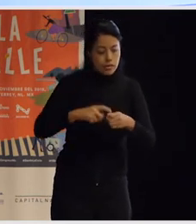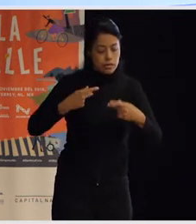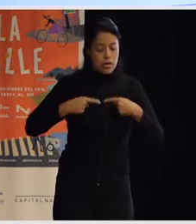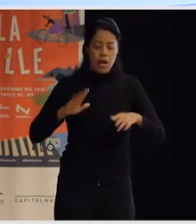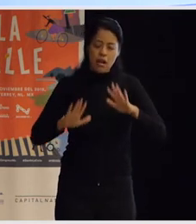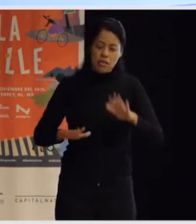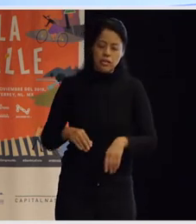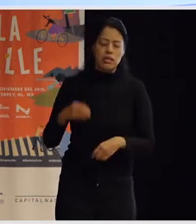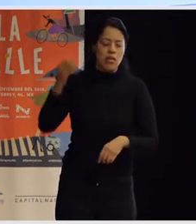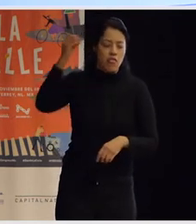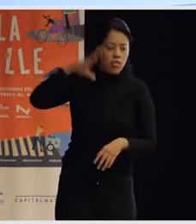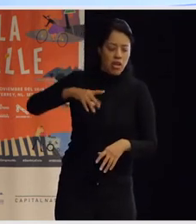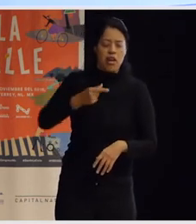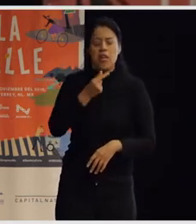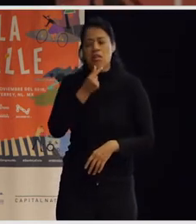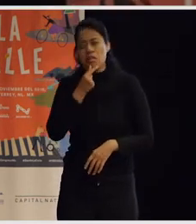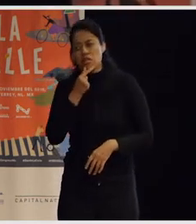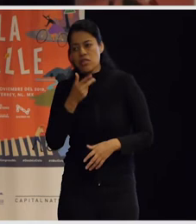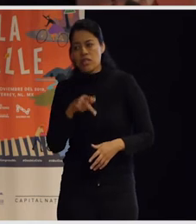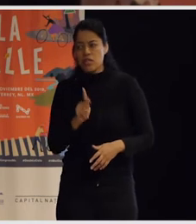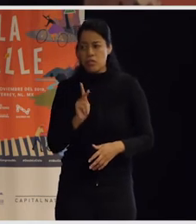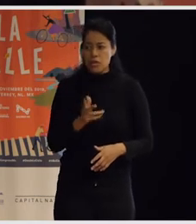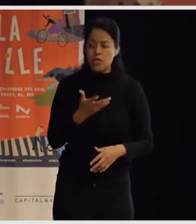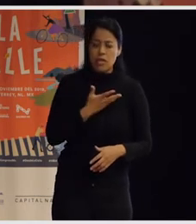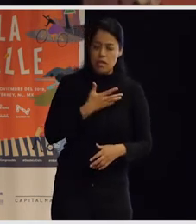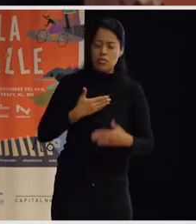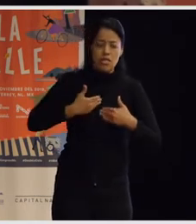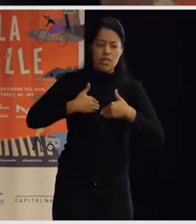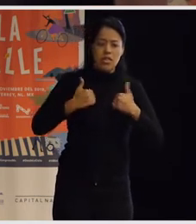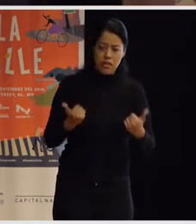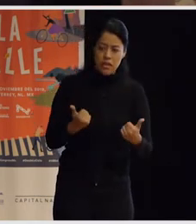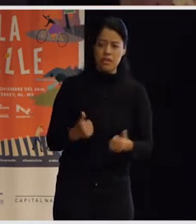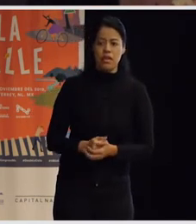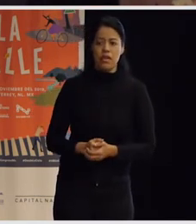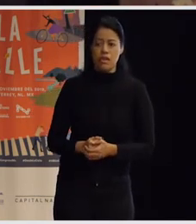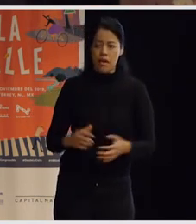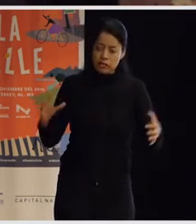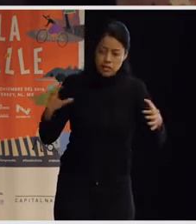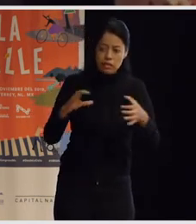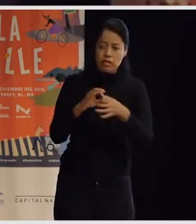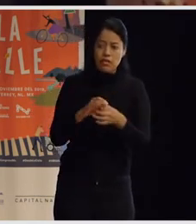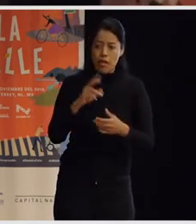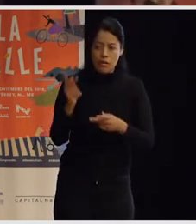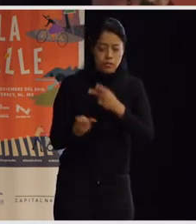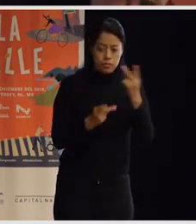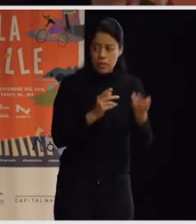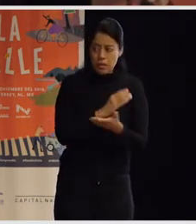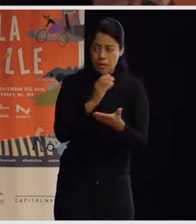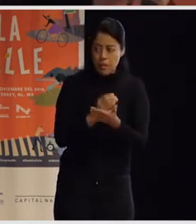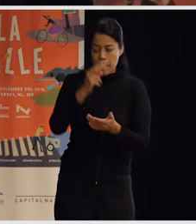no de que la gente nueva y los niños pero pues tenemos que entender que es parte de no hacen una encuesta en ciudad e méxico